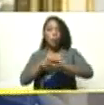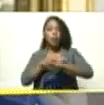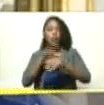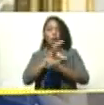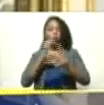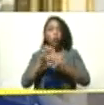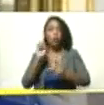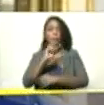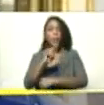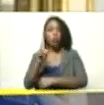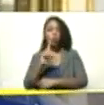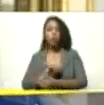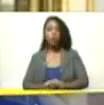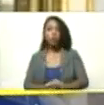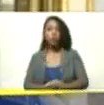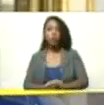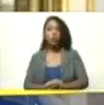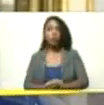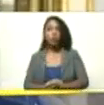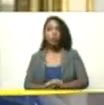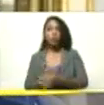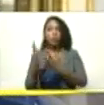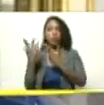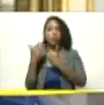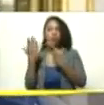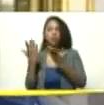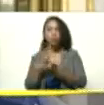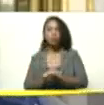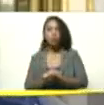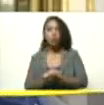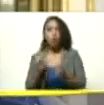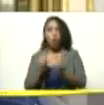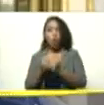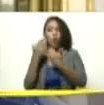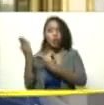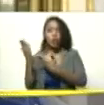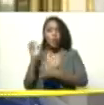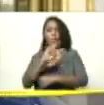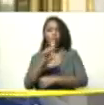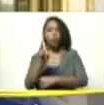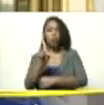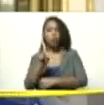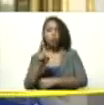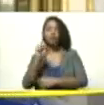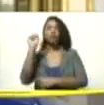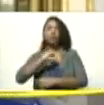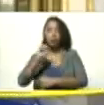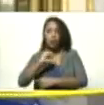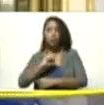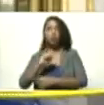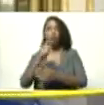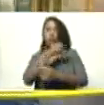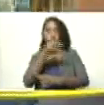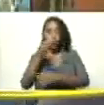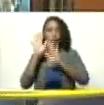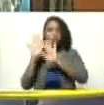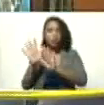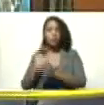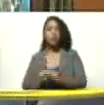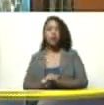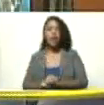¿no? Ernestico, ¿qué me dice? Sí, contigo 21. Correcto. Correcto. Esta comisión